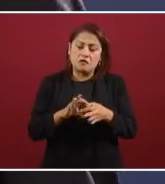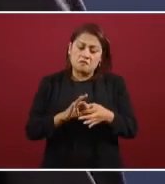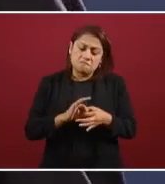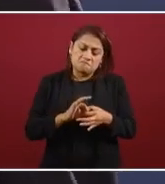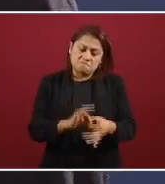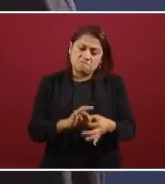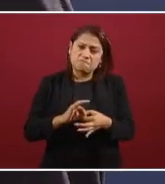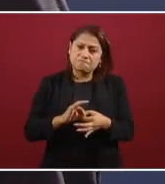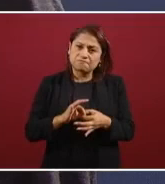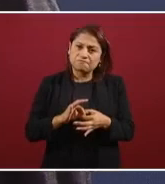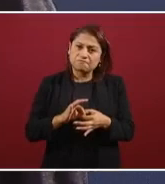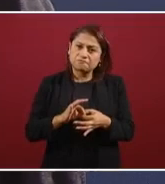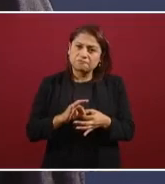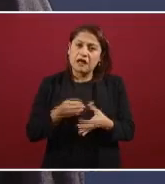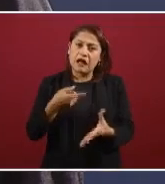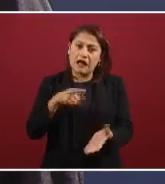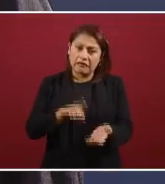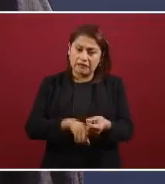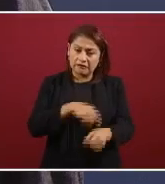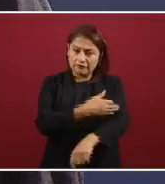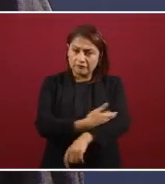en lo familiar,